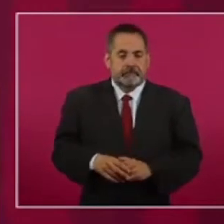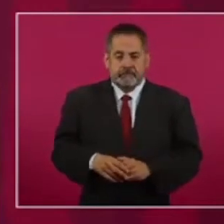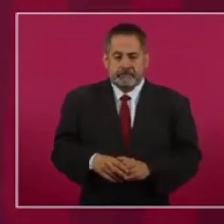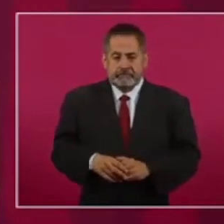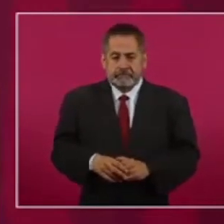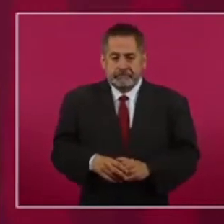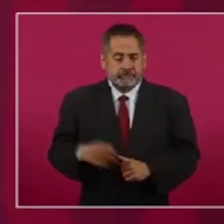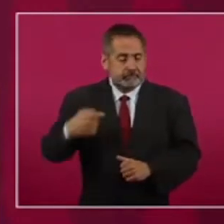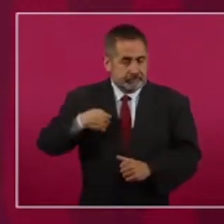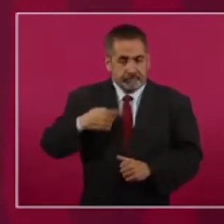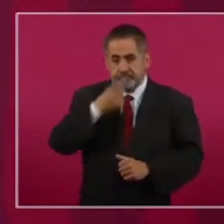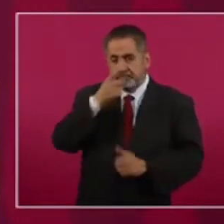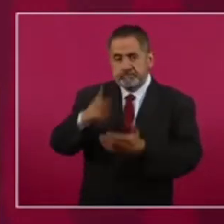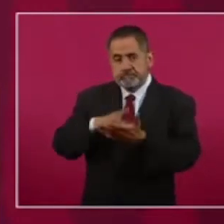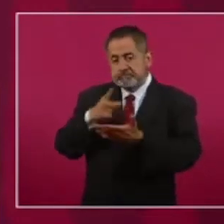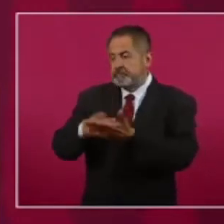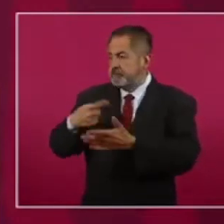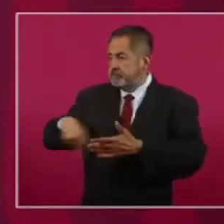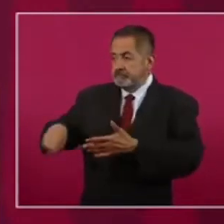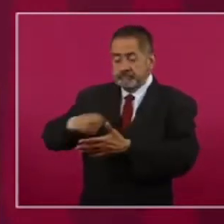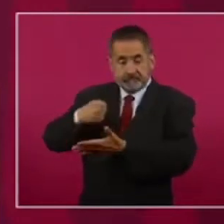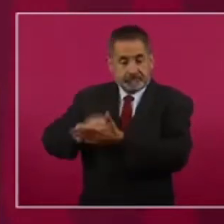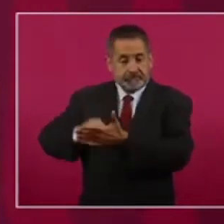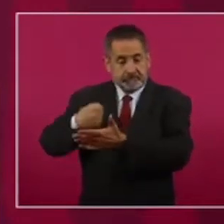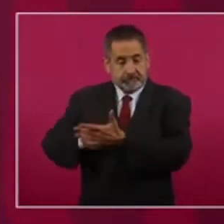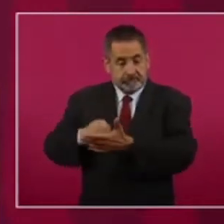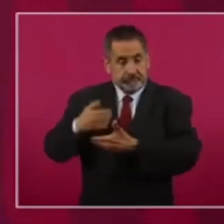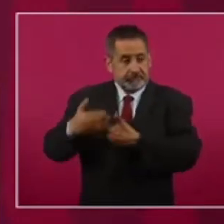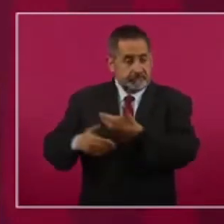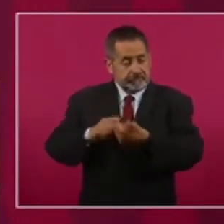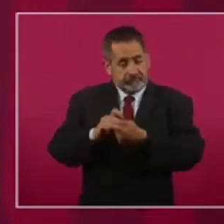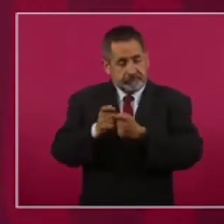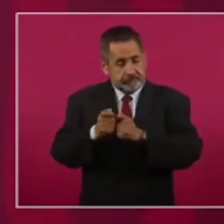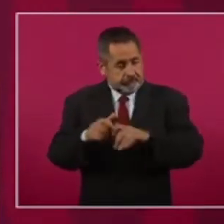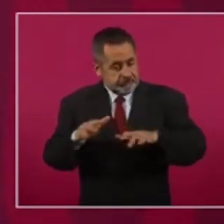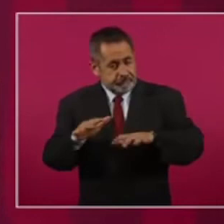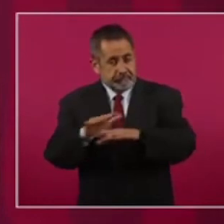nuestro movimiento, la transformación,